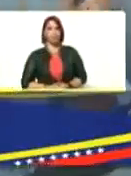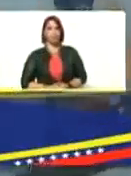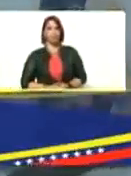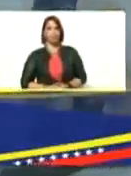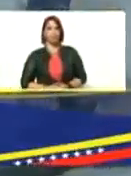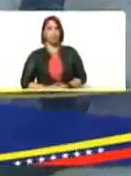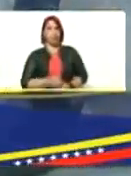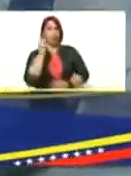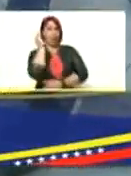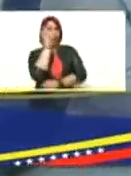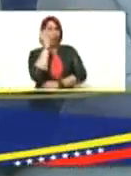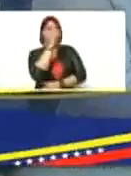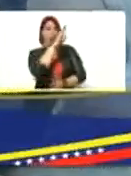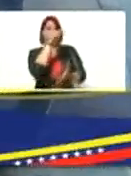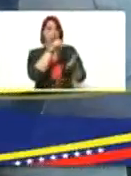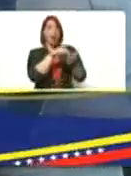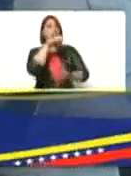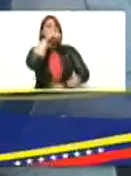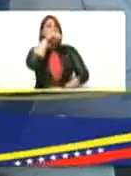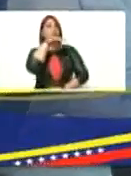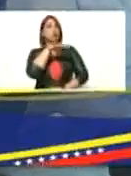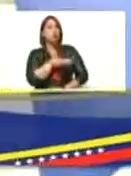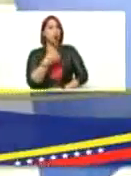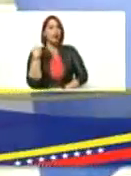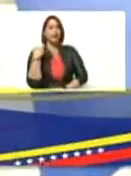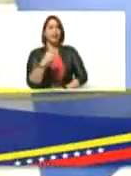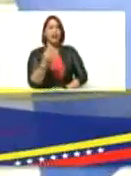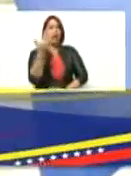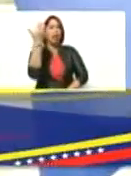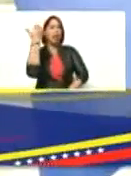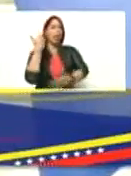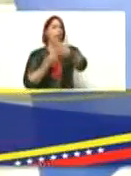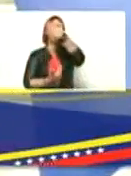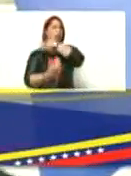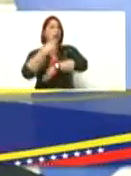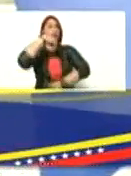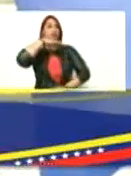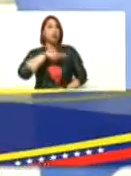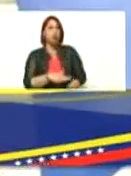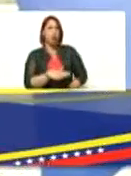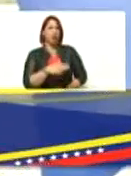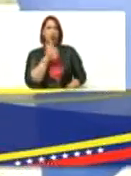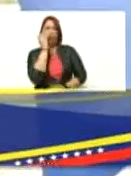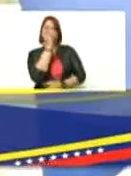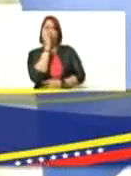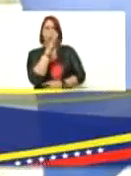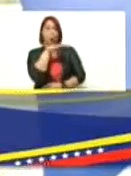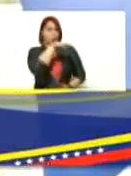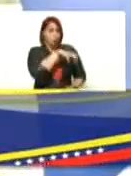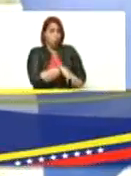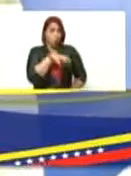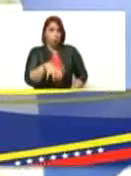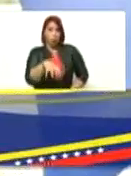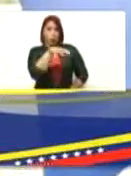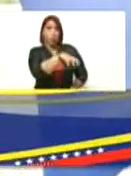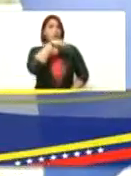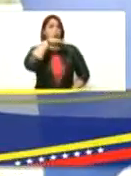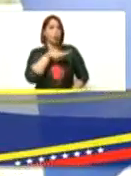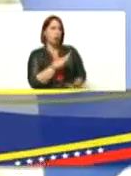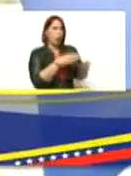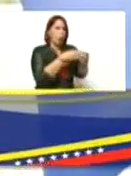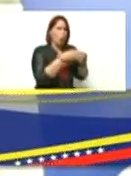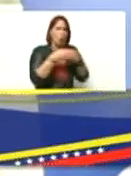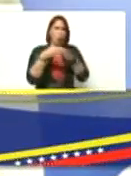El Congreso Nacional de Historia tiene sus antecedentes en los Congresos Regionales de Historia, que fueron